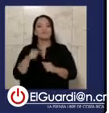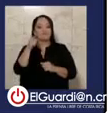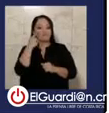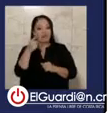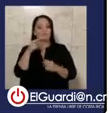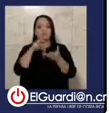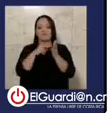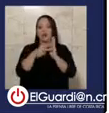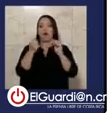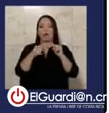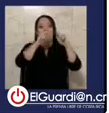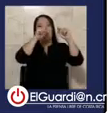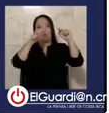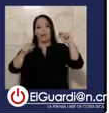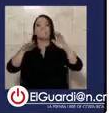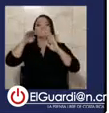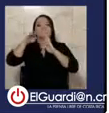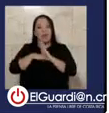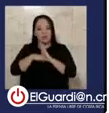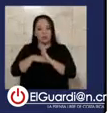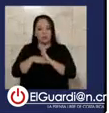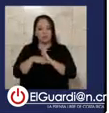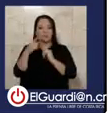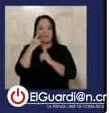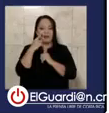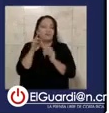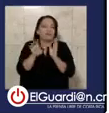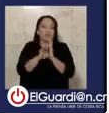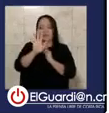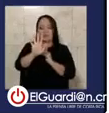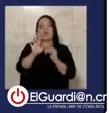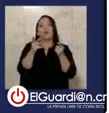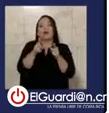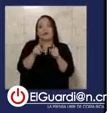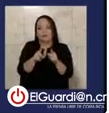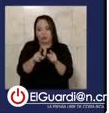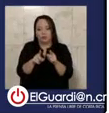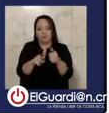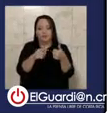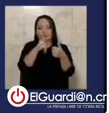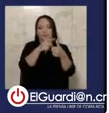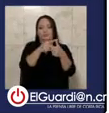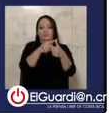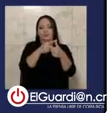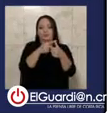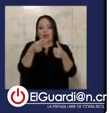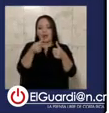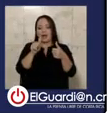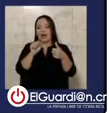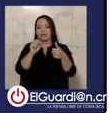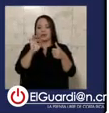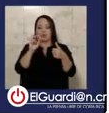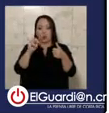un decrecimiento. Ahí aparecen 5 casos, señor presidente. El primero es del Gastón Kogan, es